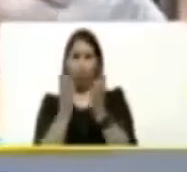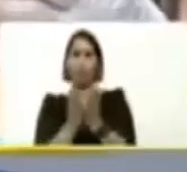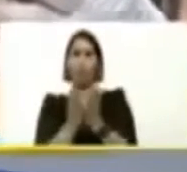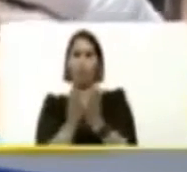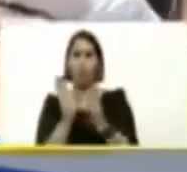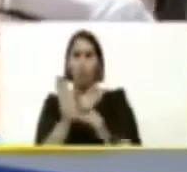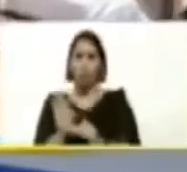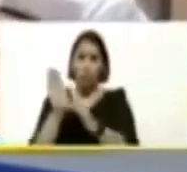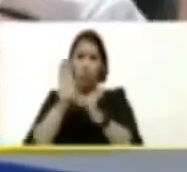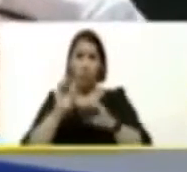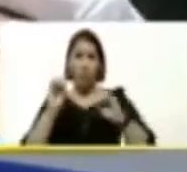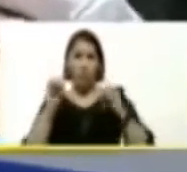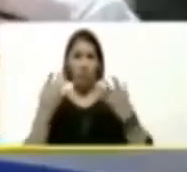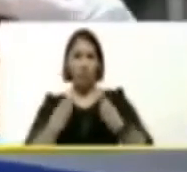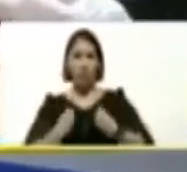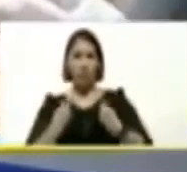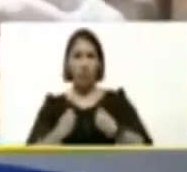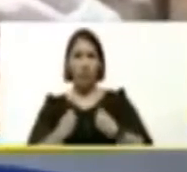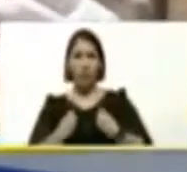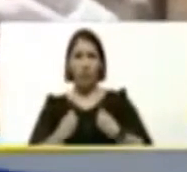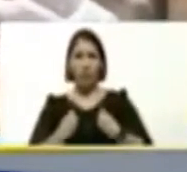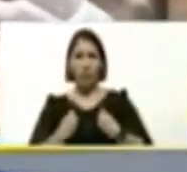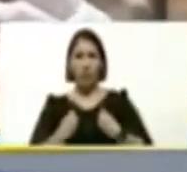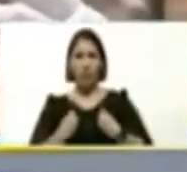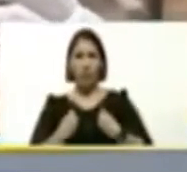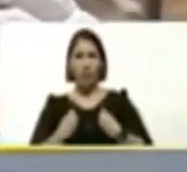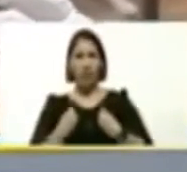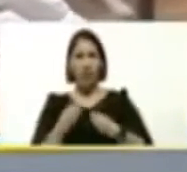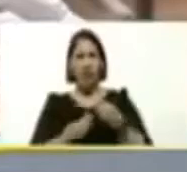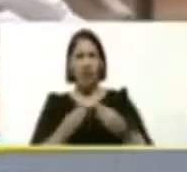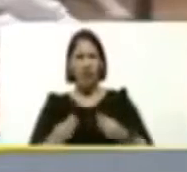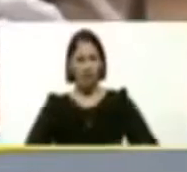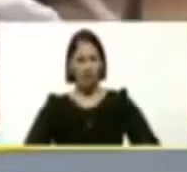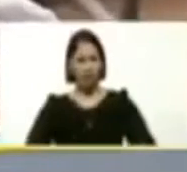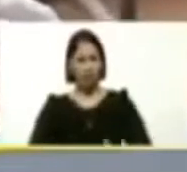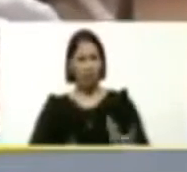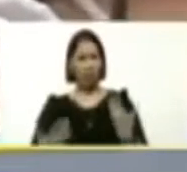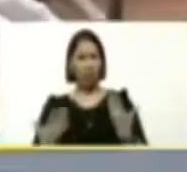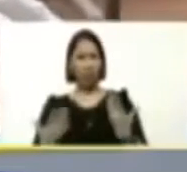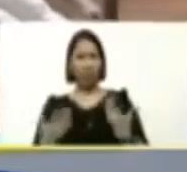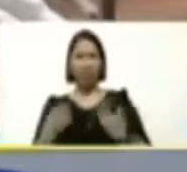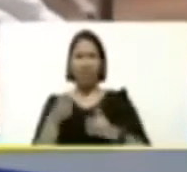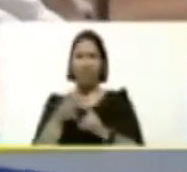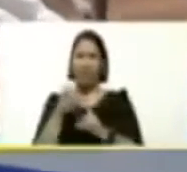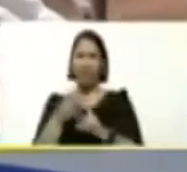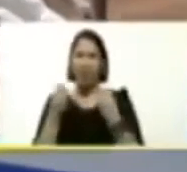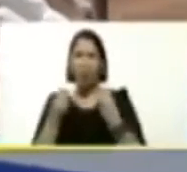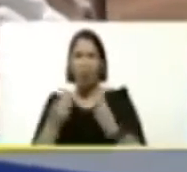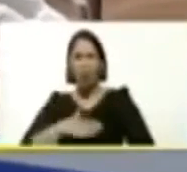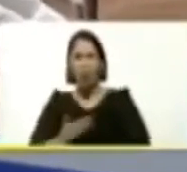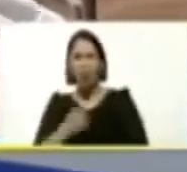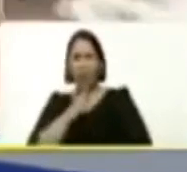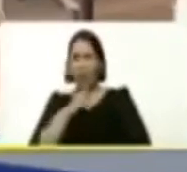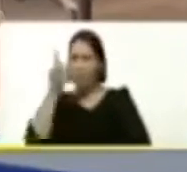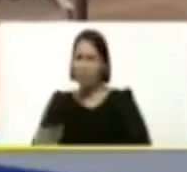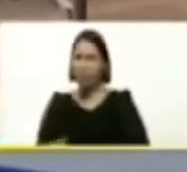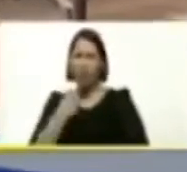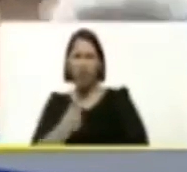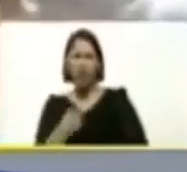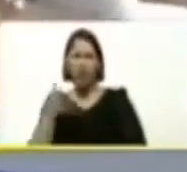está protegiendo y salvando vidas y que provoca SIDA. ¿Cómo se puede llamar una persona que diga eso?